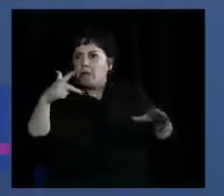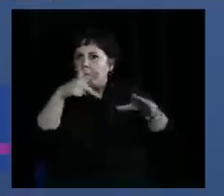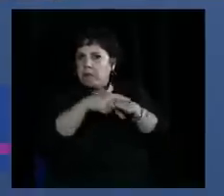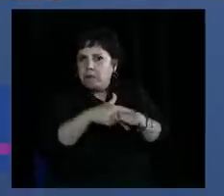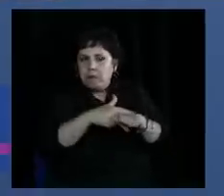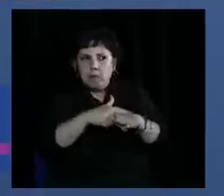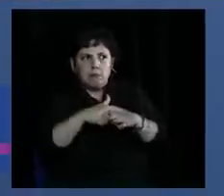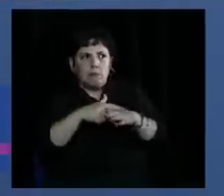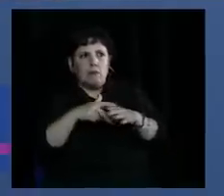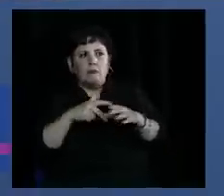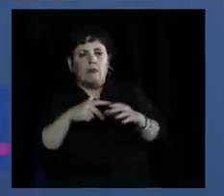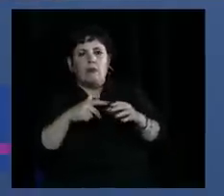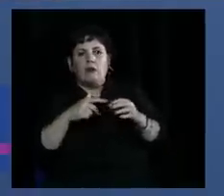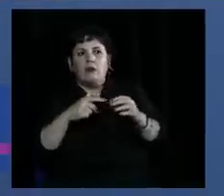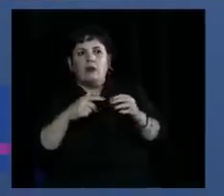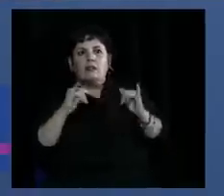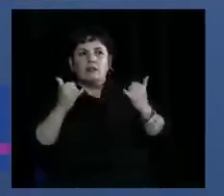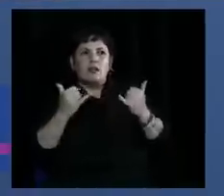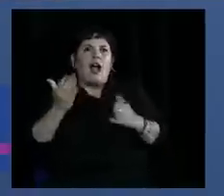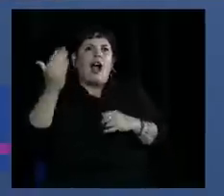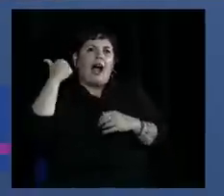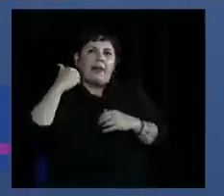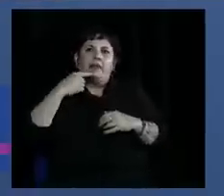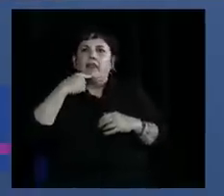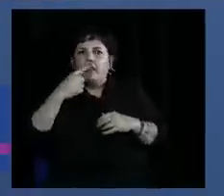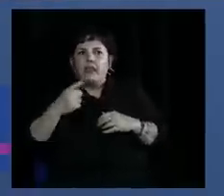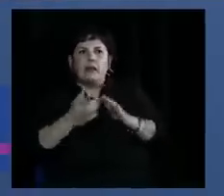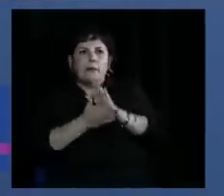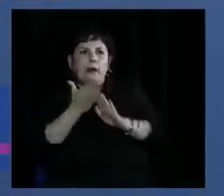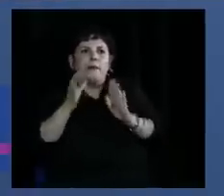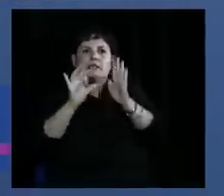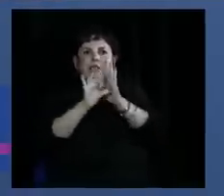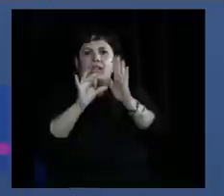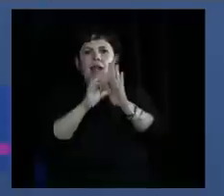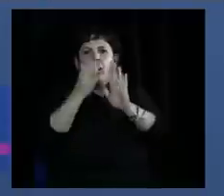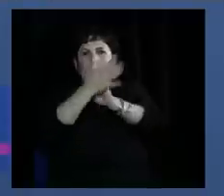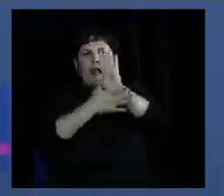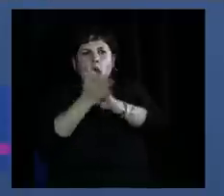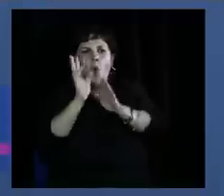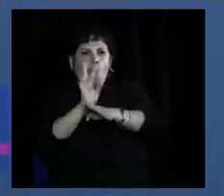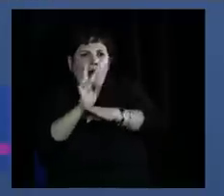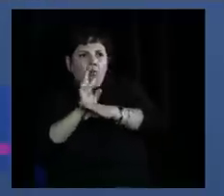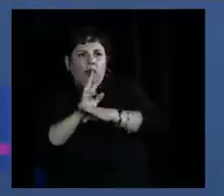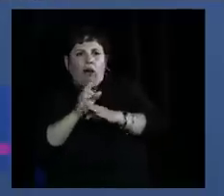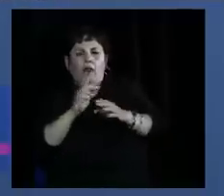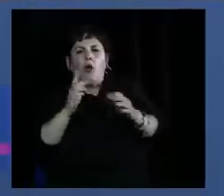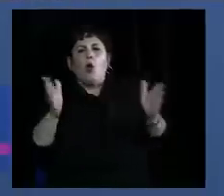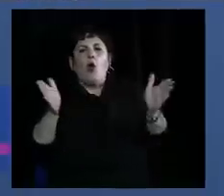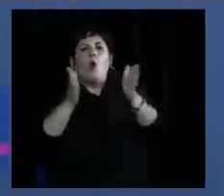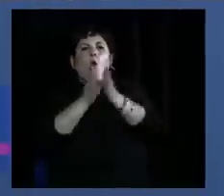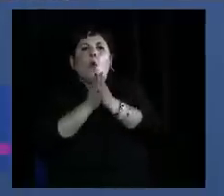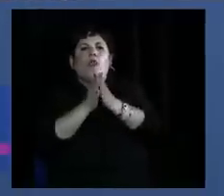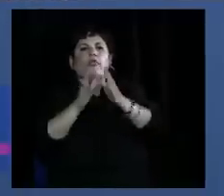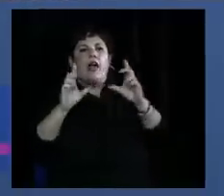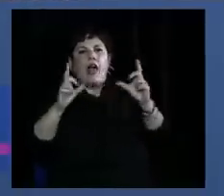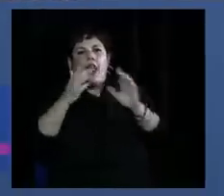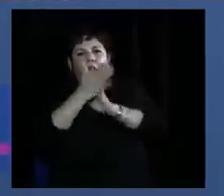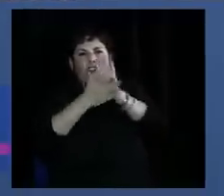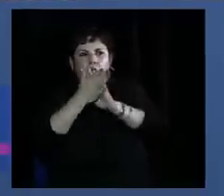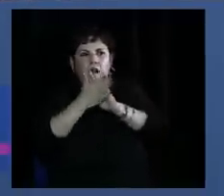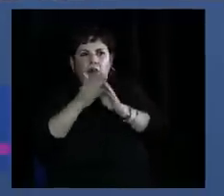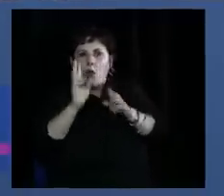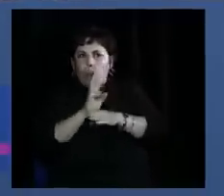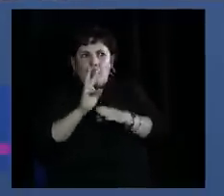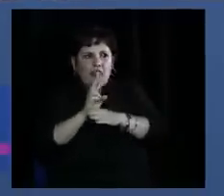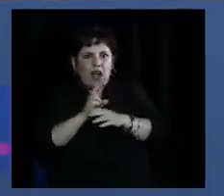absolutamente lo que estaba previsto que fuera el Sistema Nacional de Cuidados. La Junta Nacional de Cuidados se dejó de